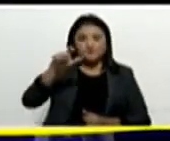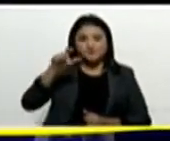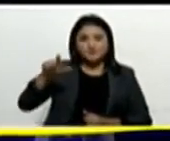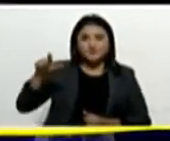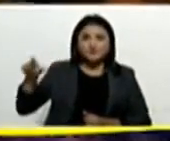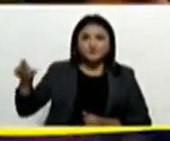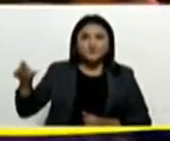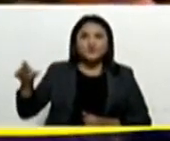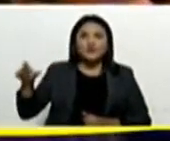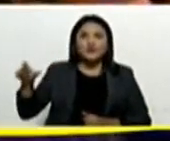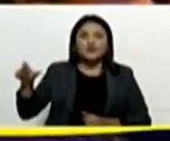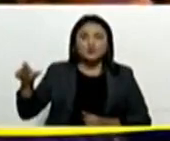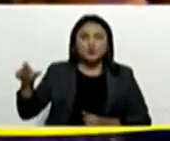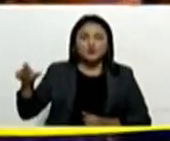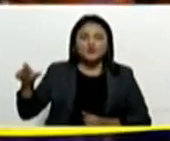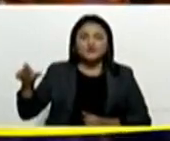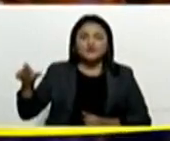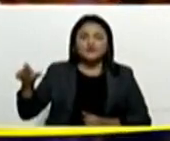emprendieron